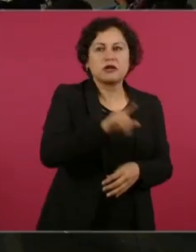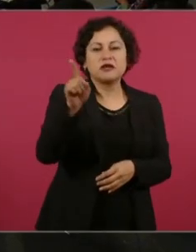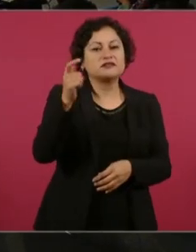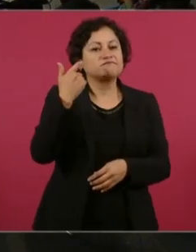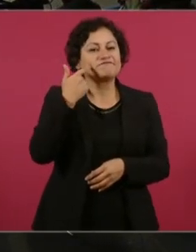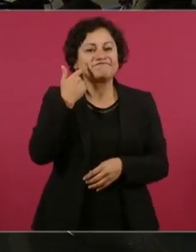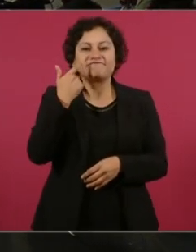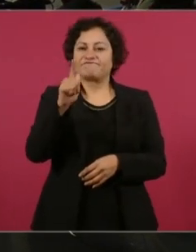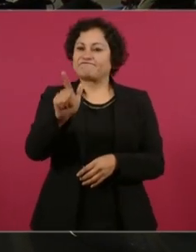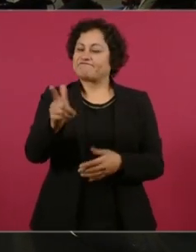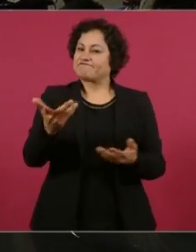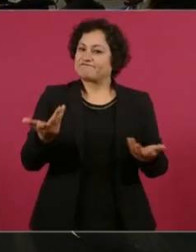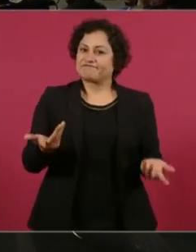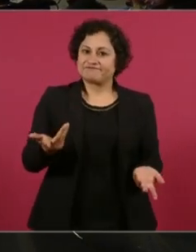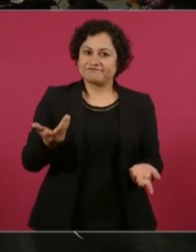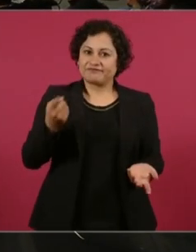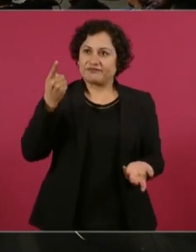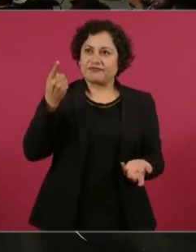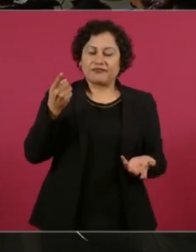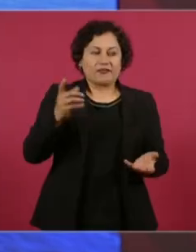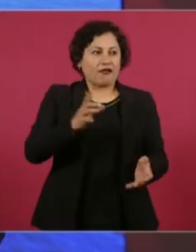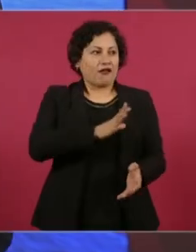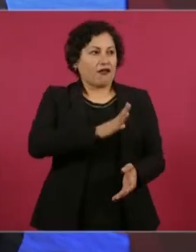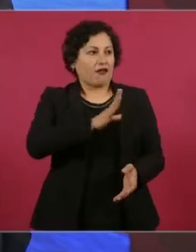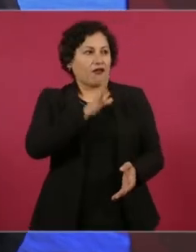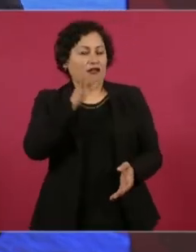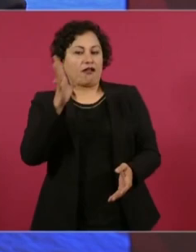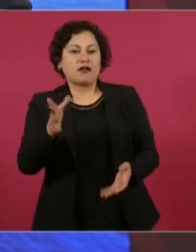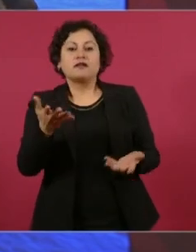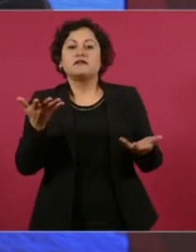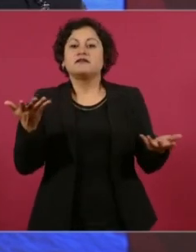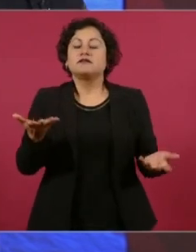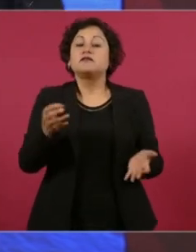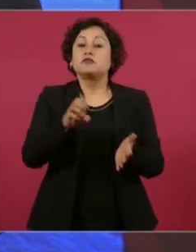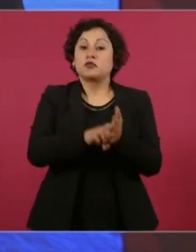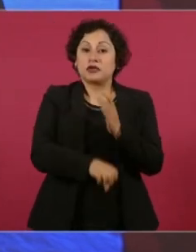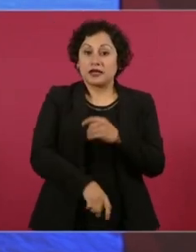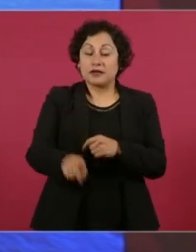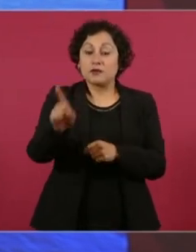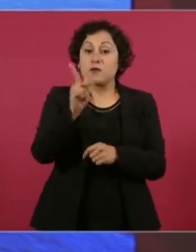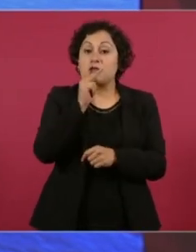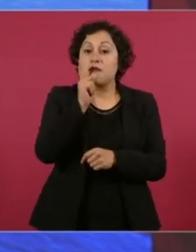Y la palabra corrupción es veneno puro.